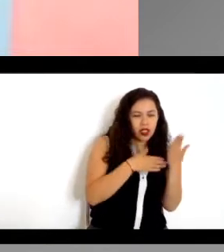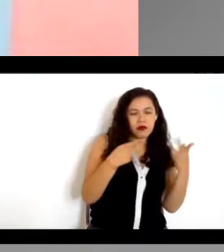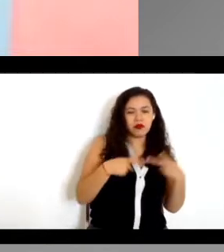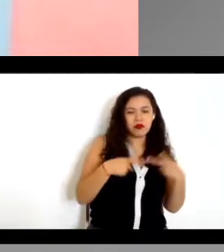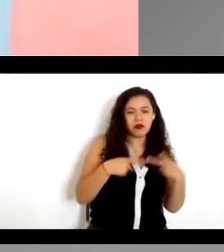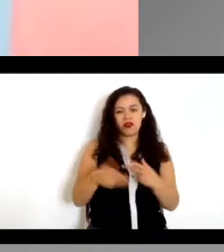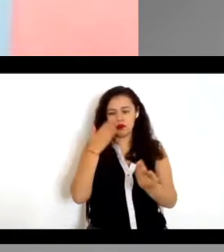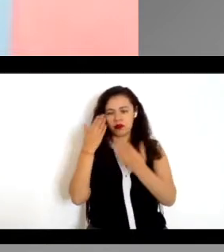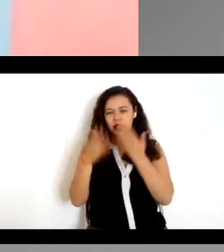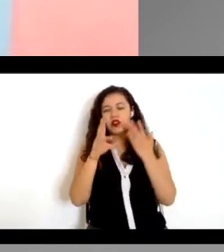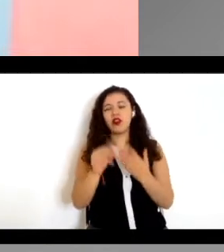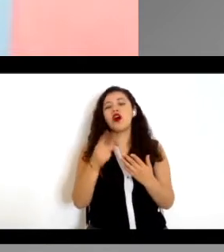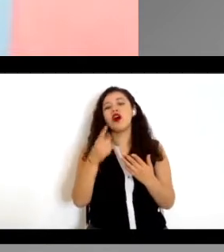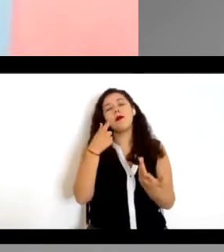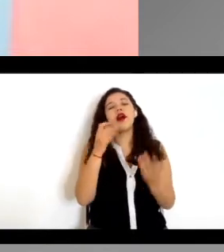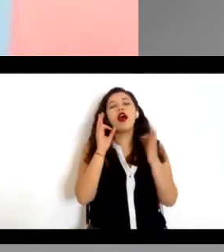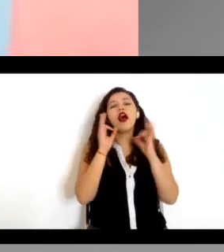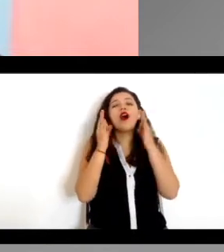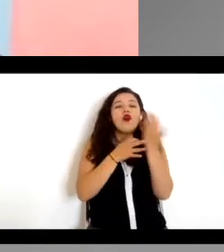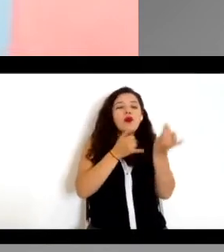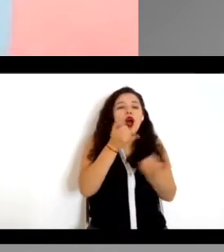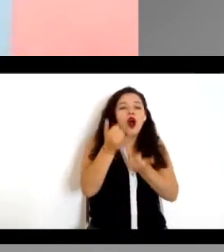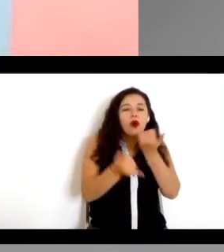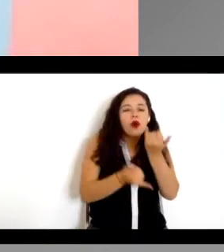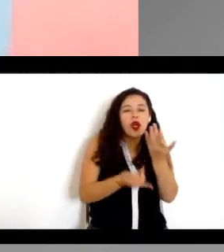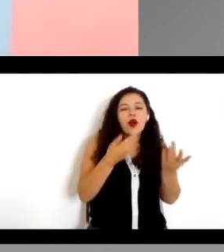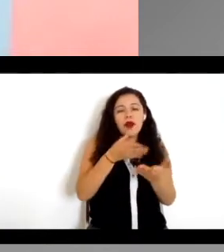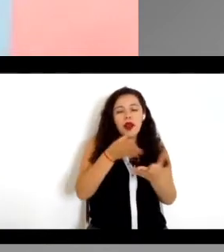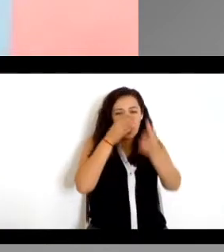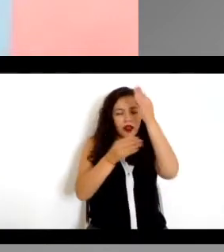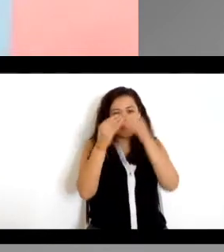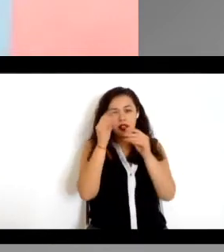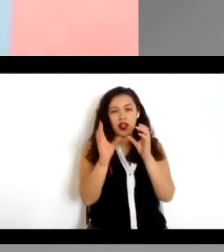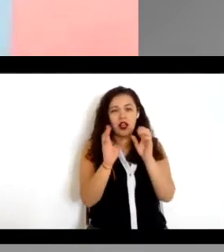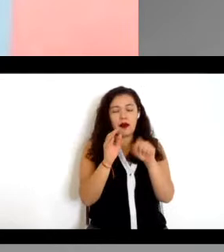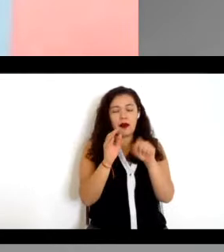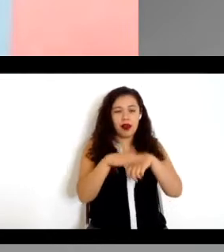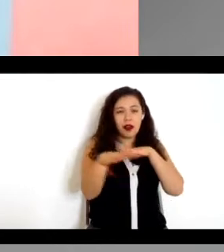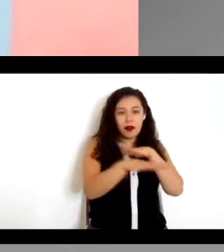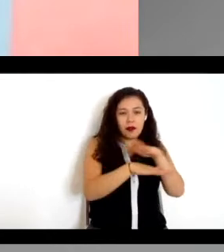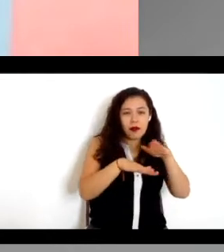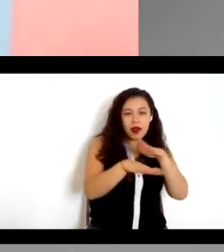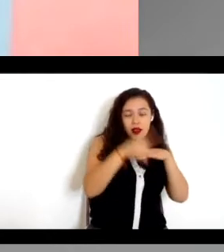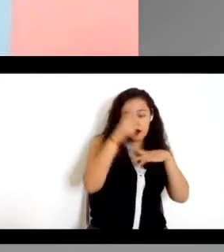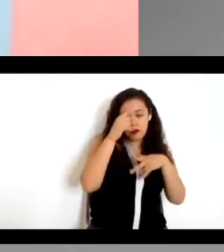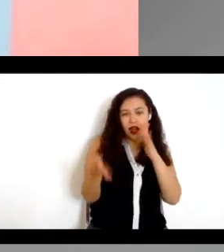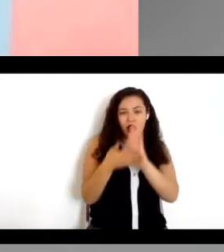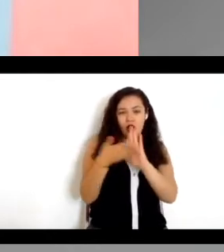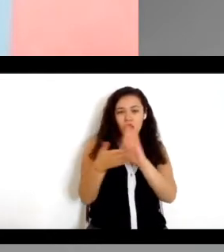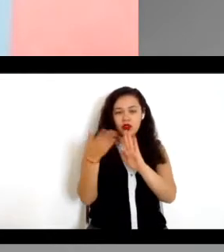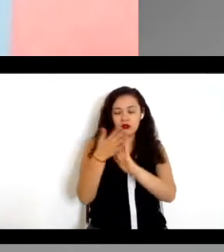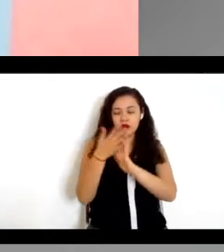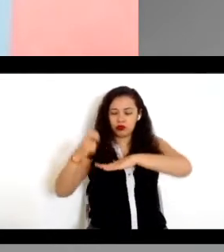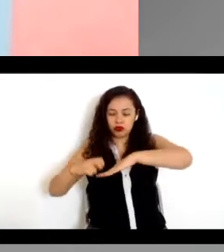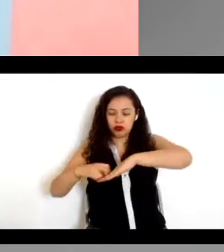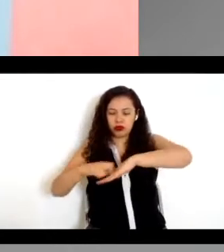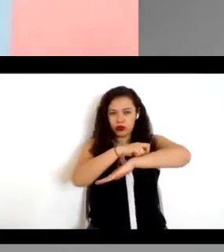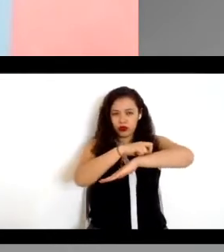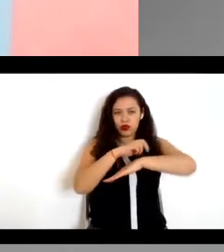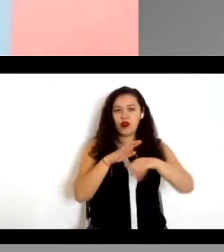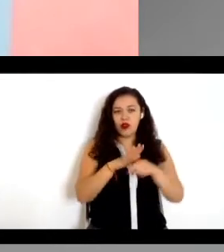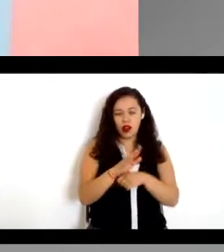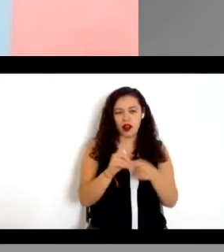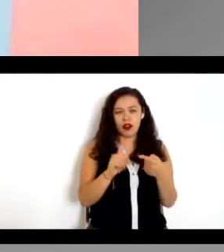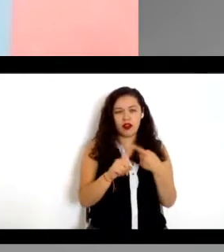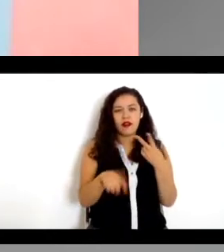formato didáctico el cómo deben ser lo más básico como los criterios de construcción para una rampa. También ya lo citaba